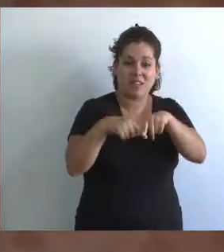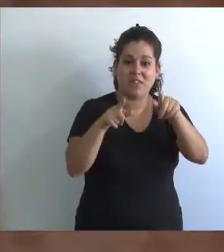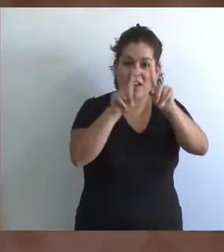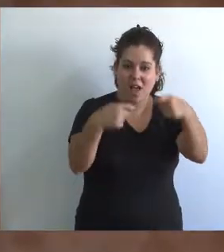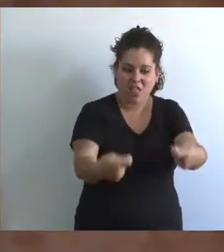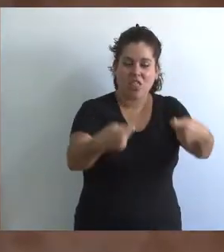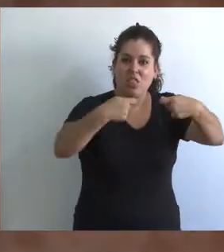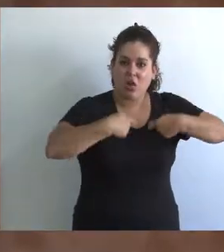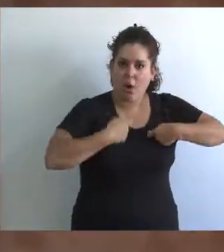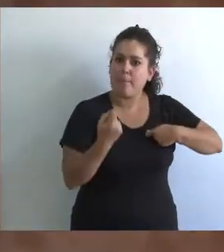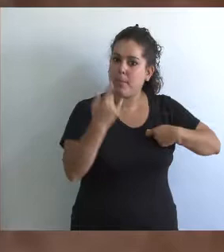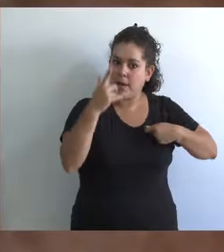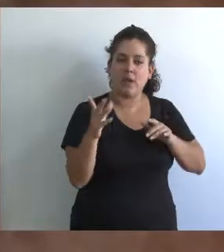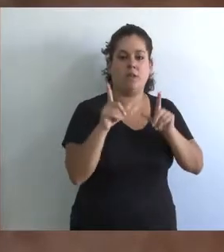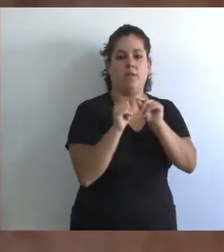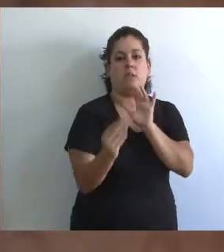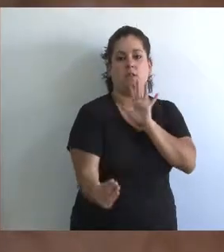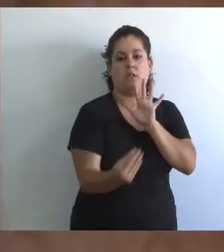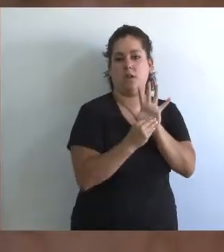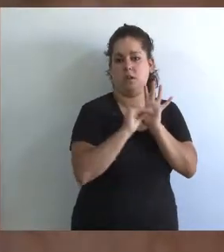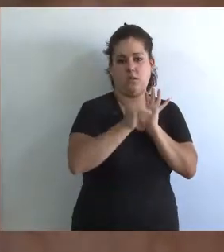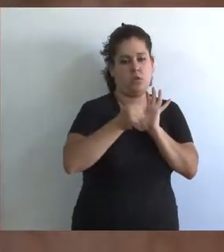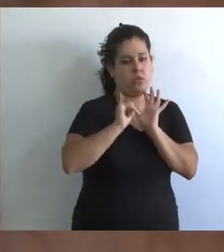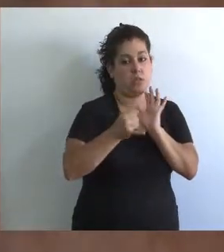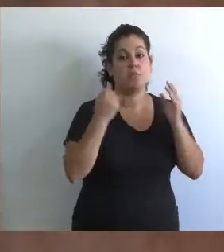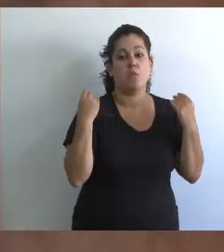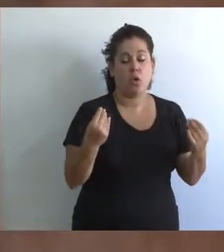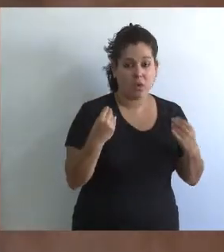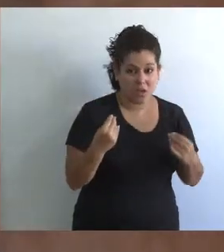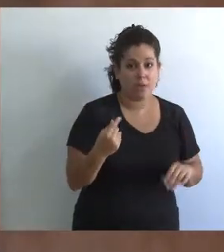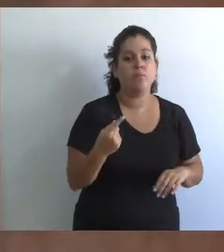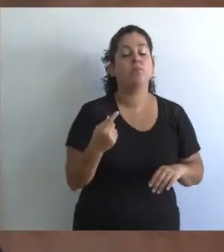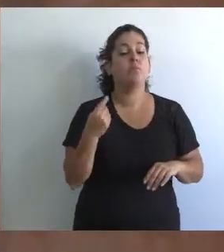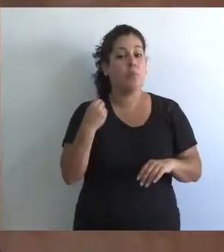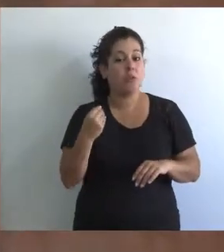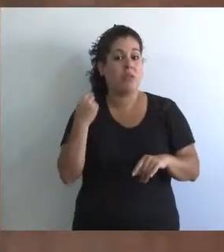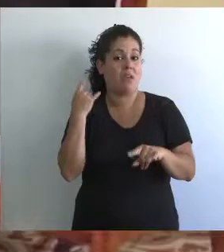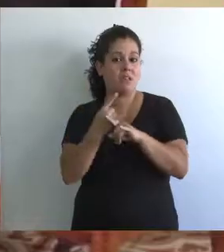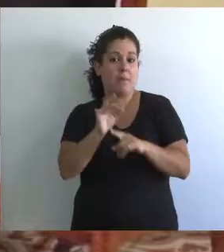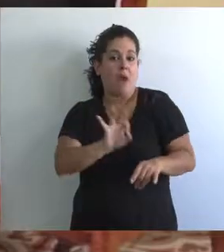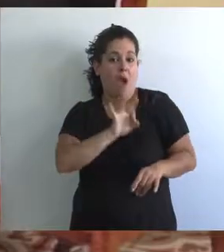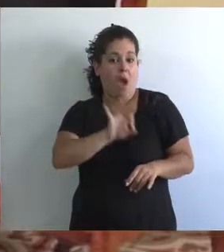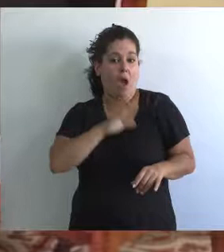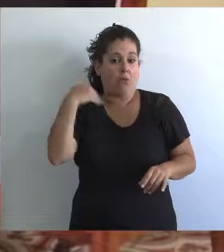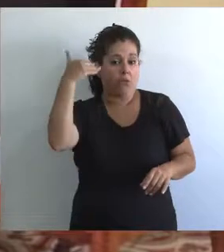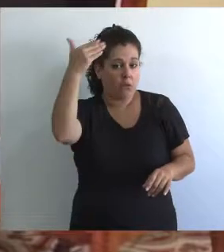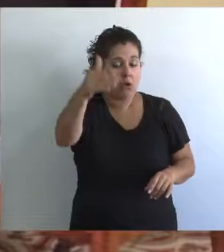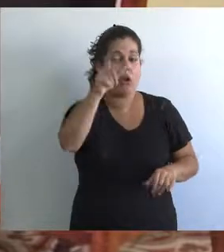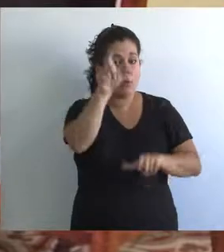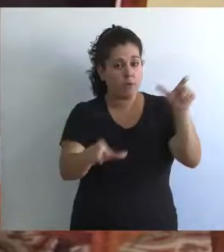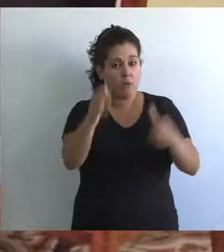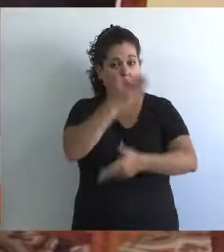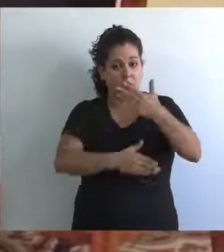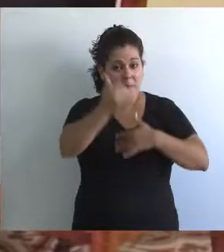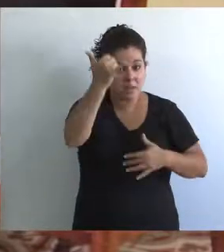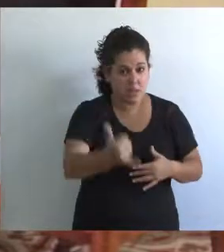en la que fue entregado el primer certificado de discapacidad. ¿Por qué? Porque a través de los años